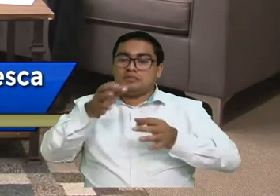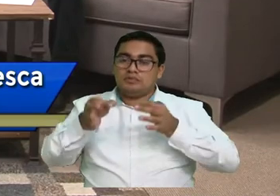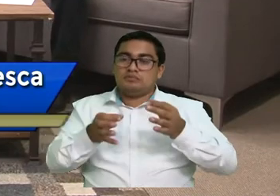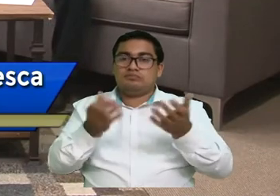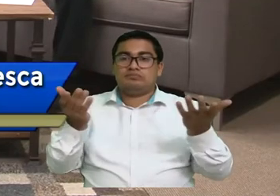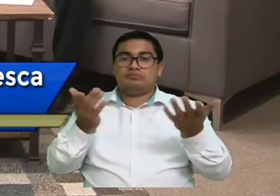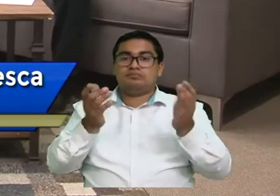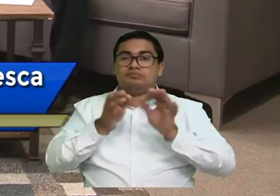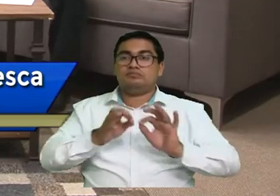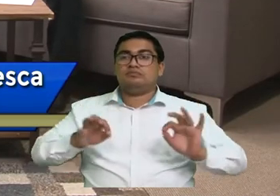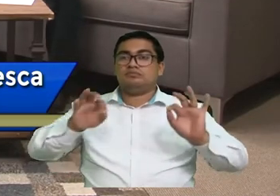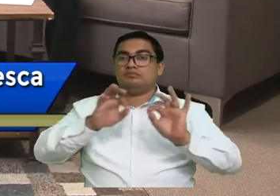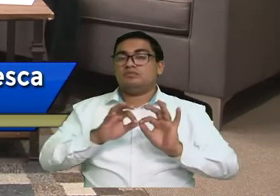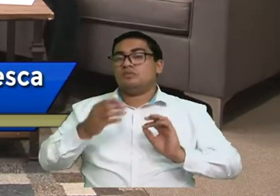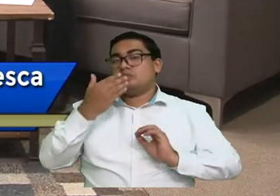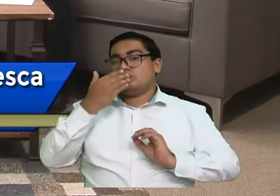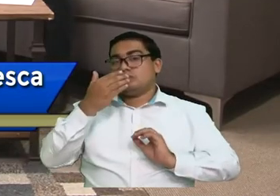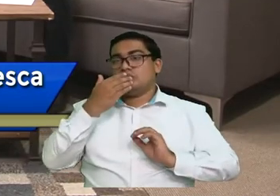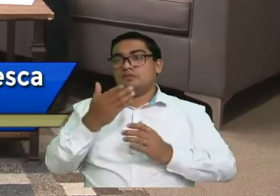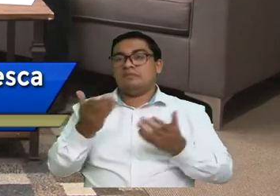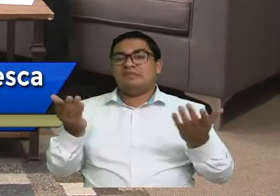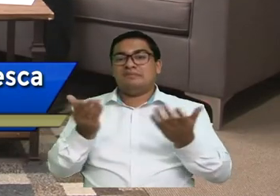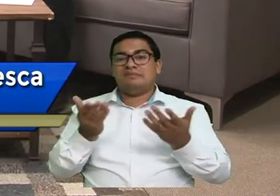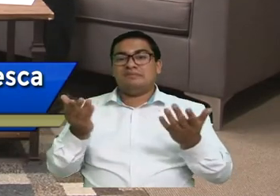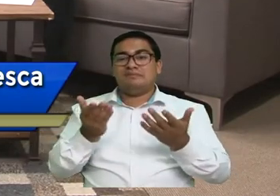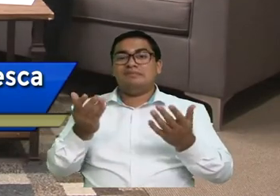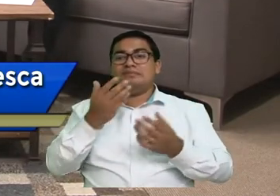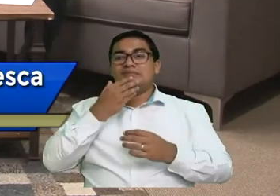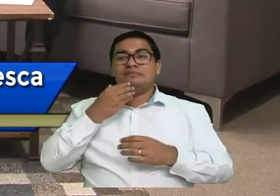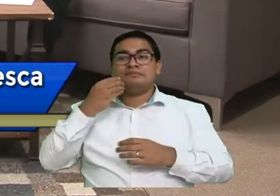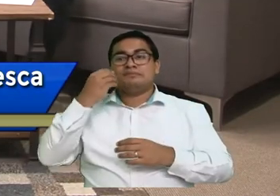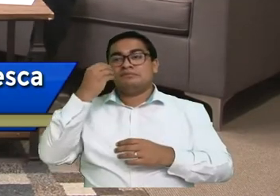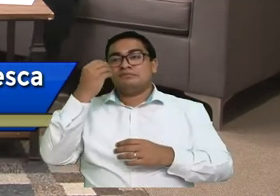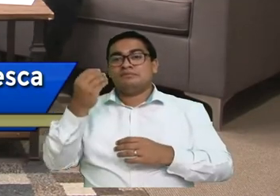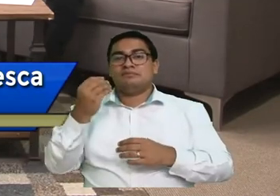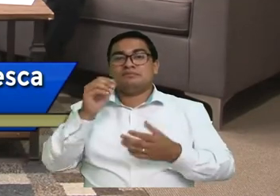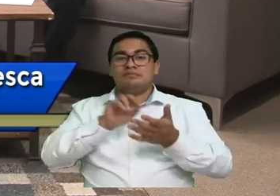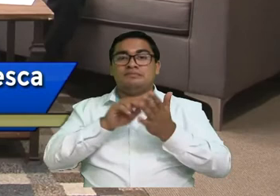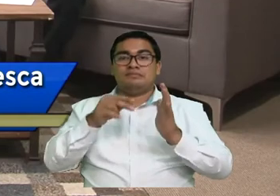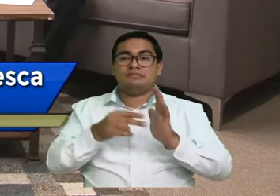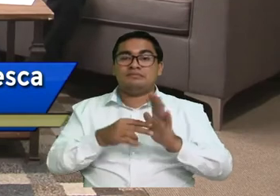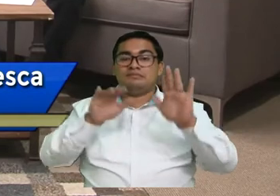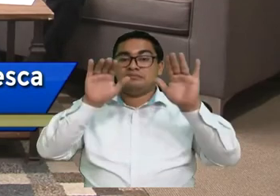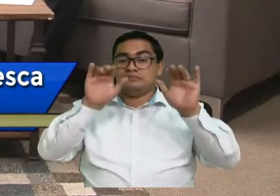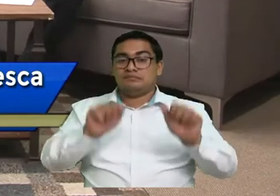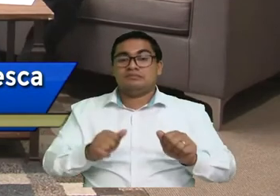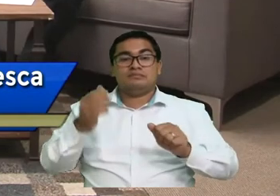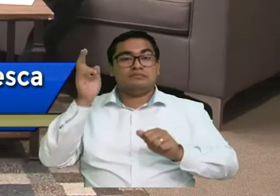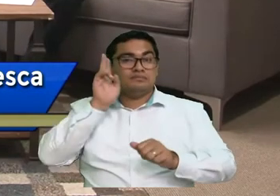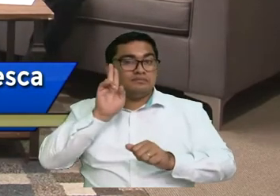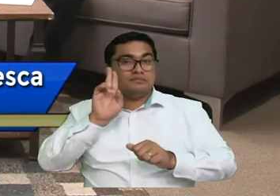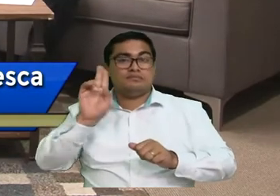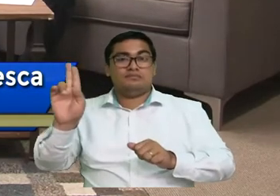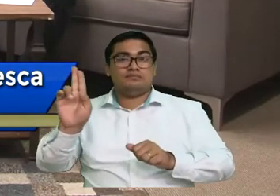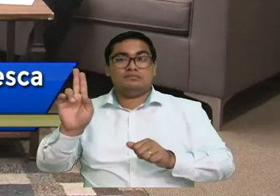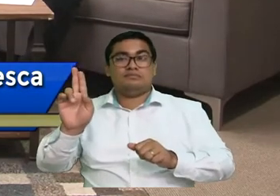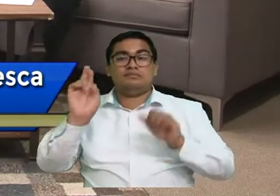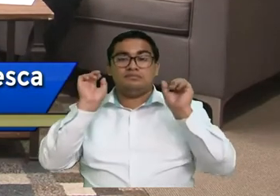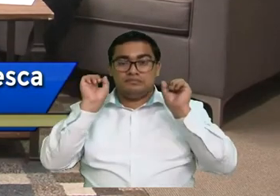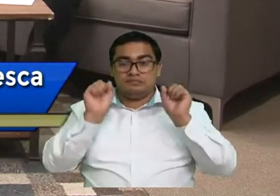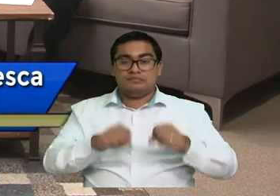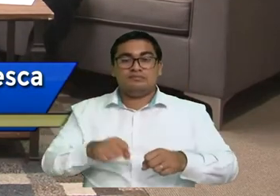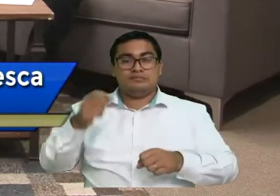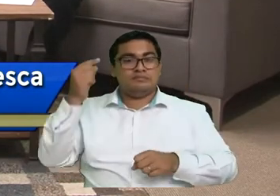también la vocación al joven, de manera que cuando entra a la universidad pueda pensar